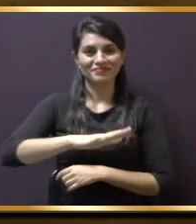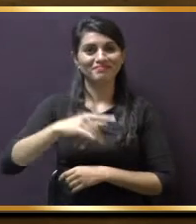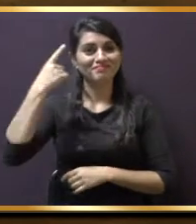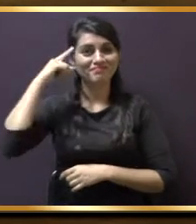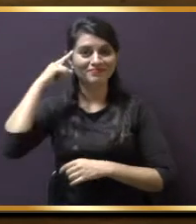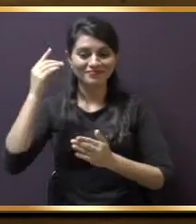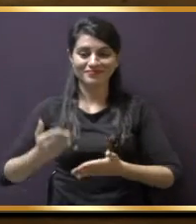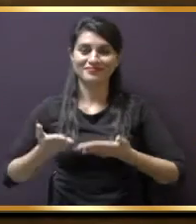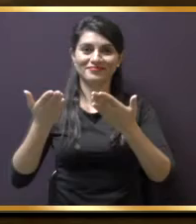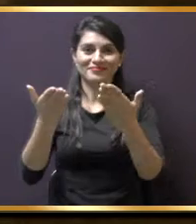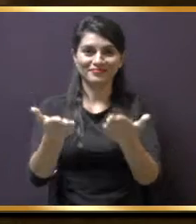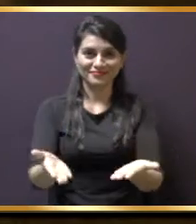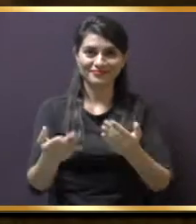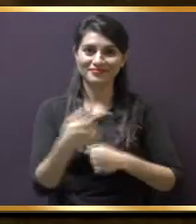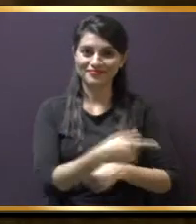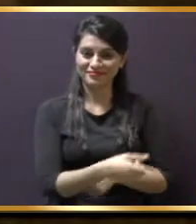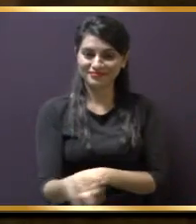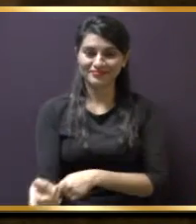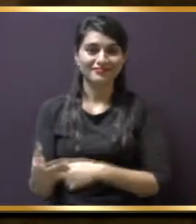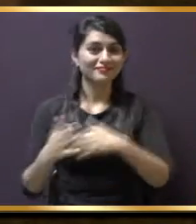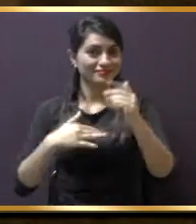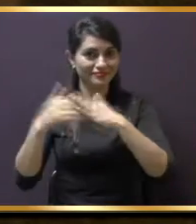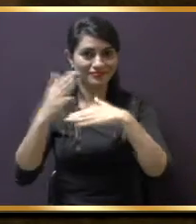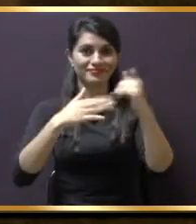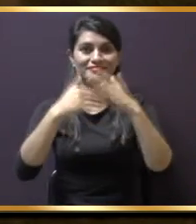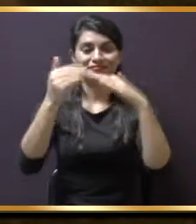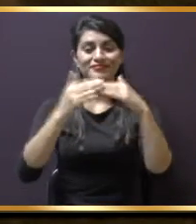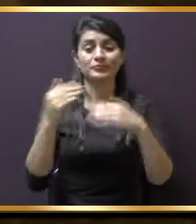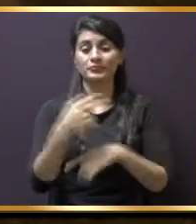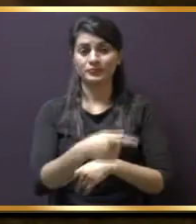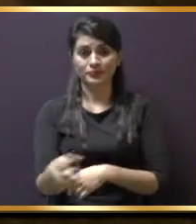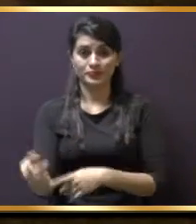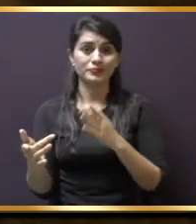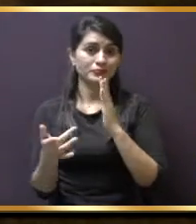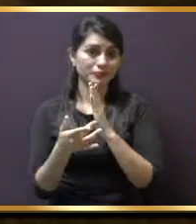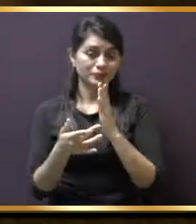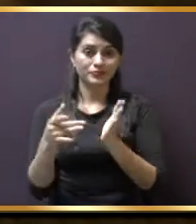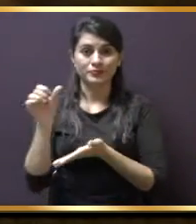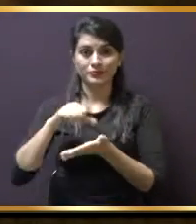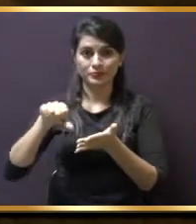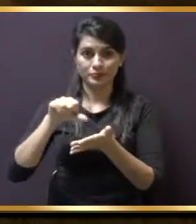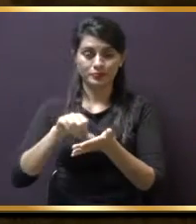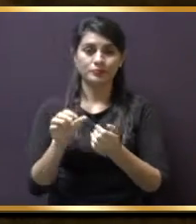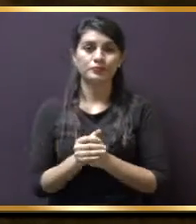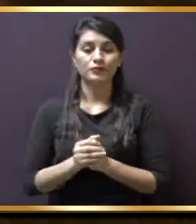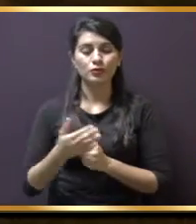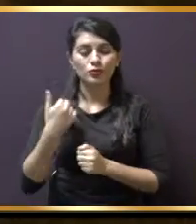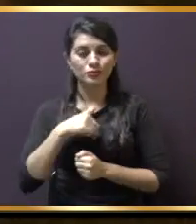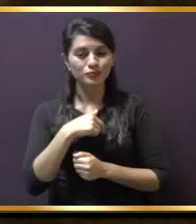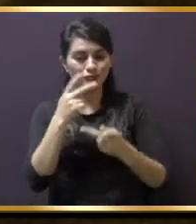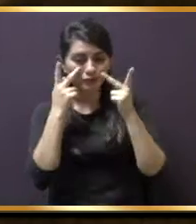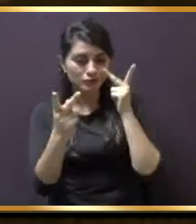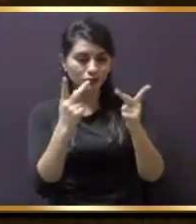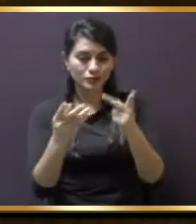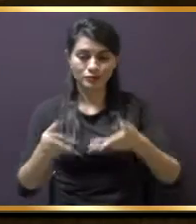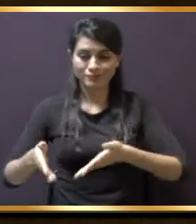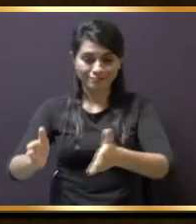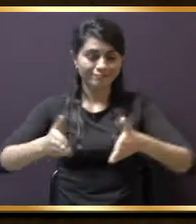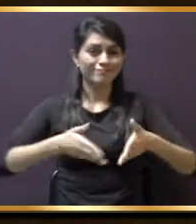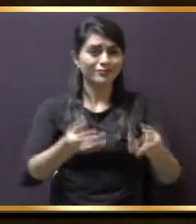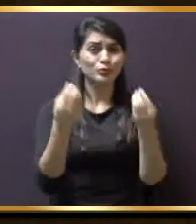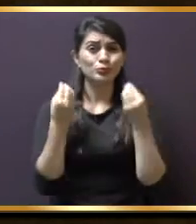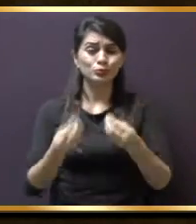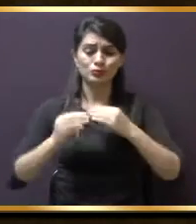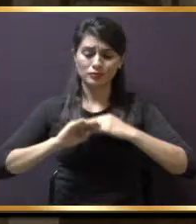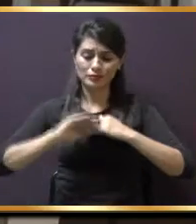concreto hidráulico bajo la supervisión de Gerencia Técnica Municipal. Creemos que hay excesivos túmulos en la ciudad. Digamos,